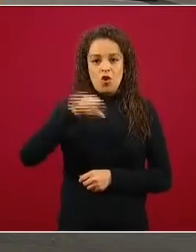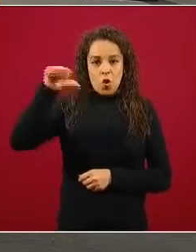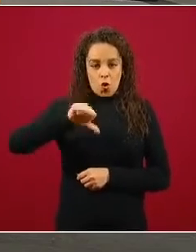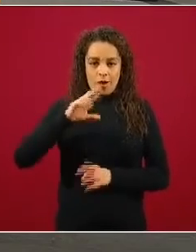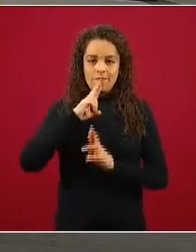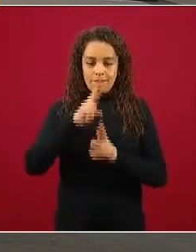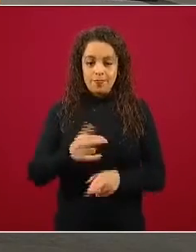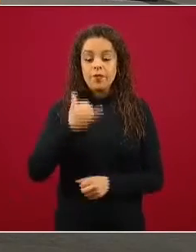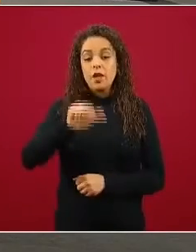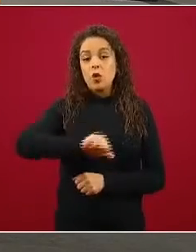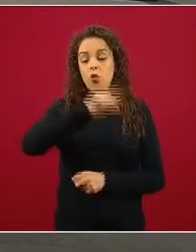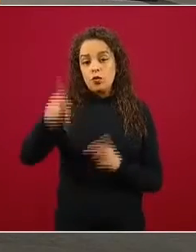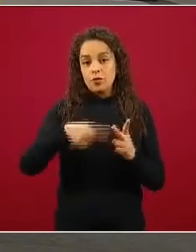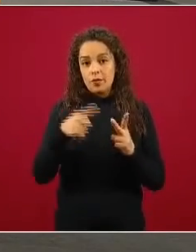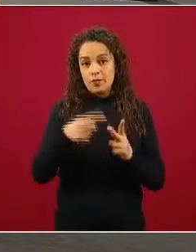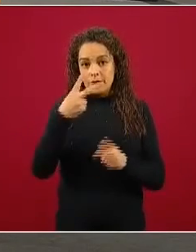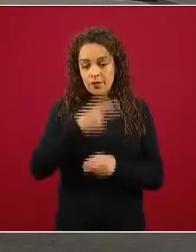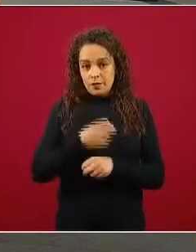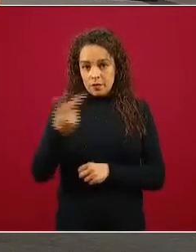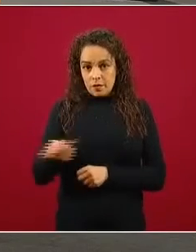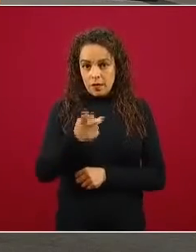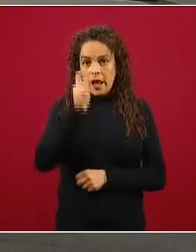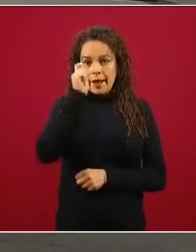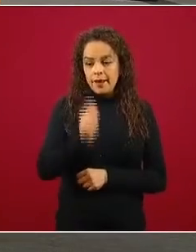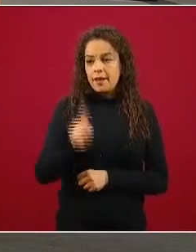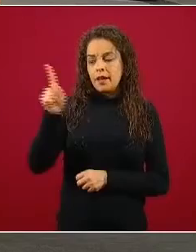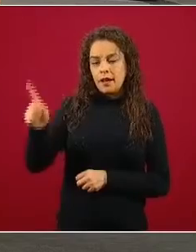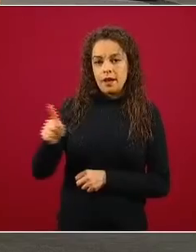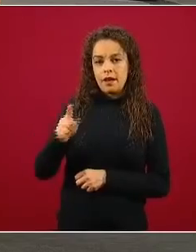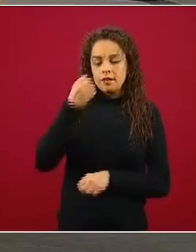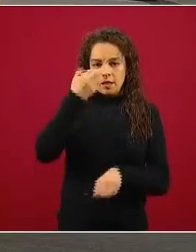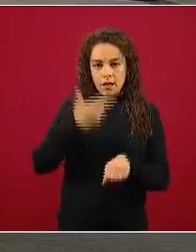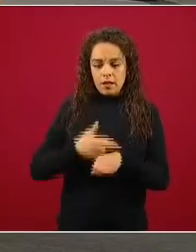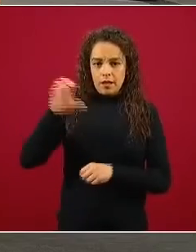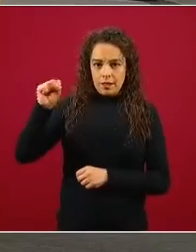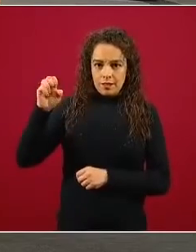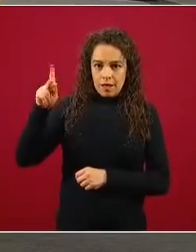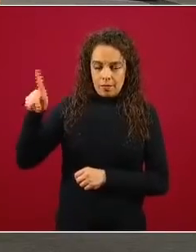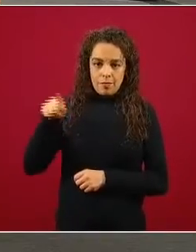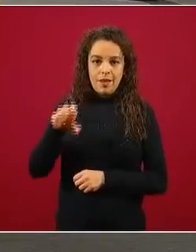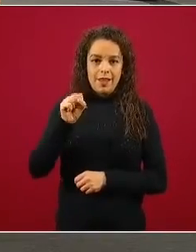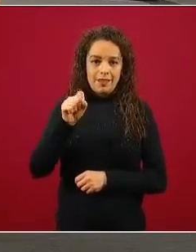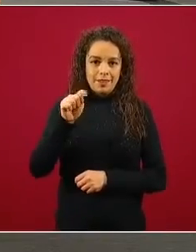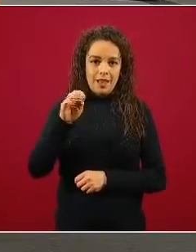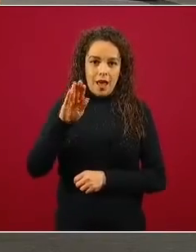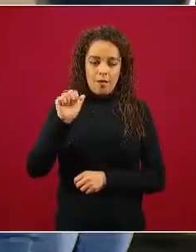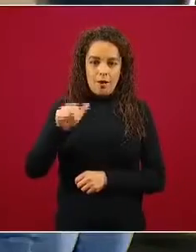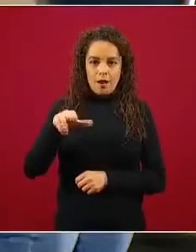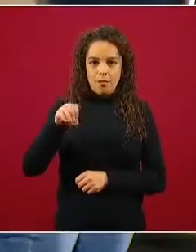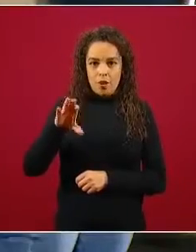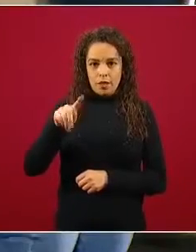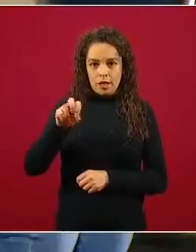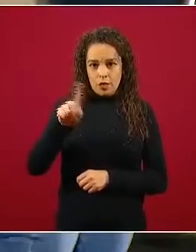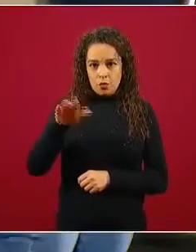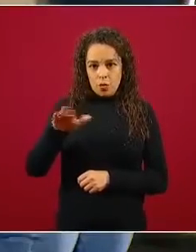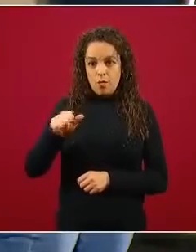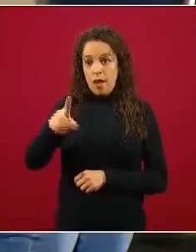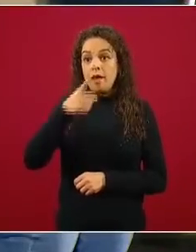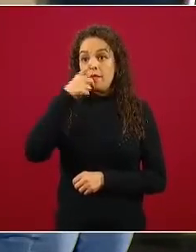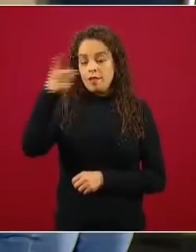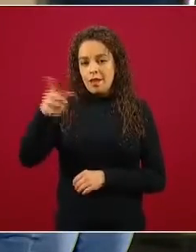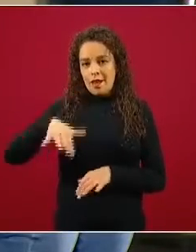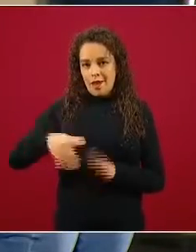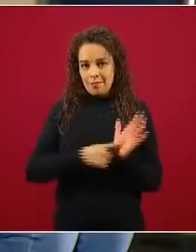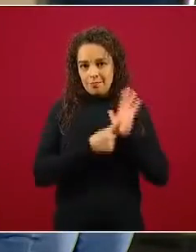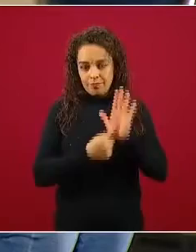segunda pregunta para el secretario de Educación Pública, Esteban Moctezuma. Bien lo decía en su exposición que va a ser obligatorio que niñas y